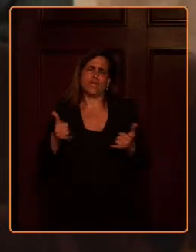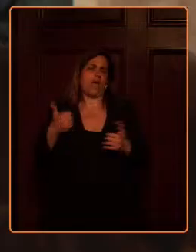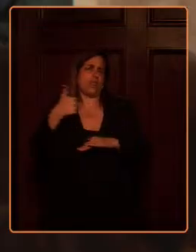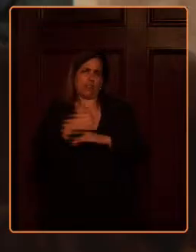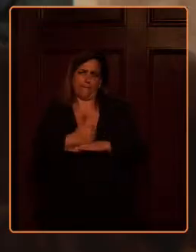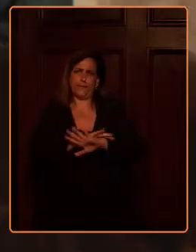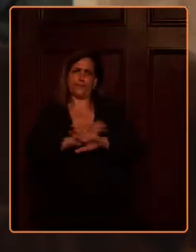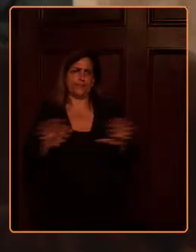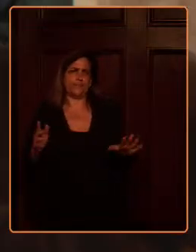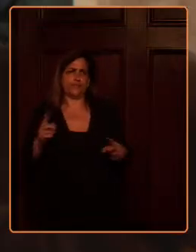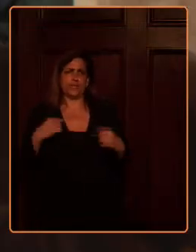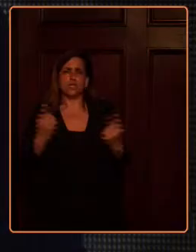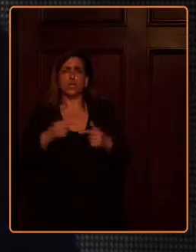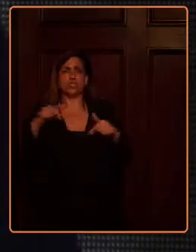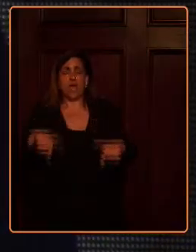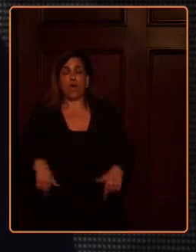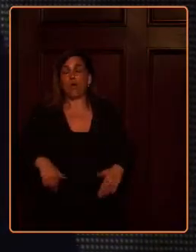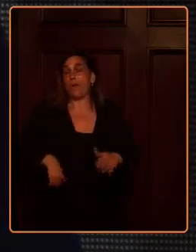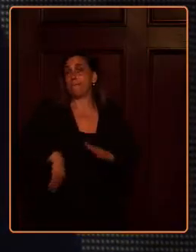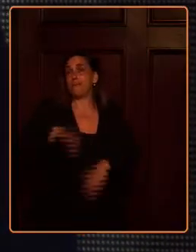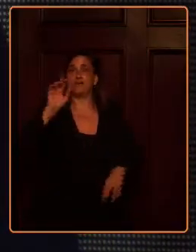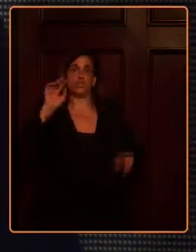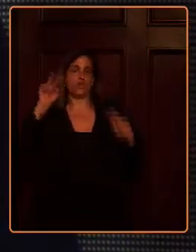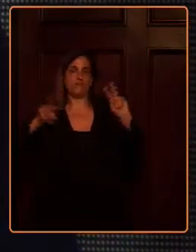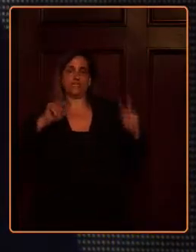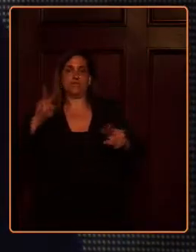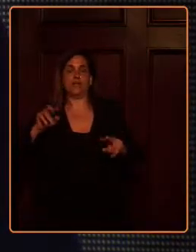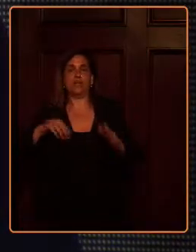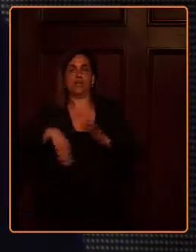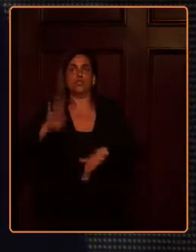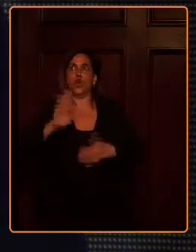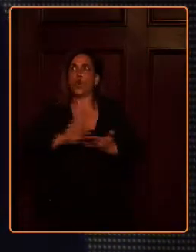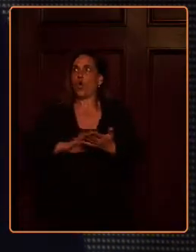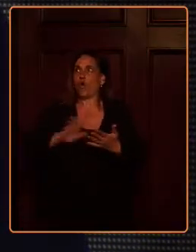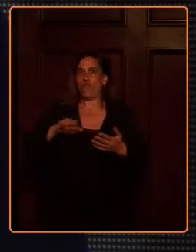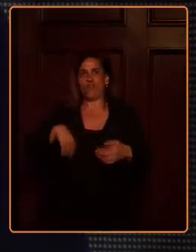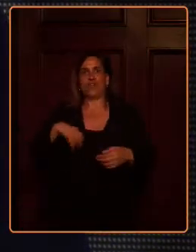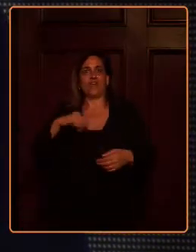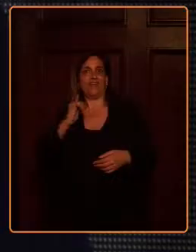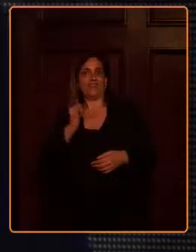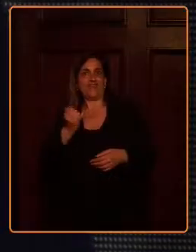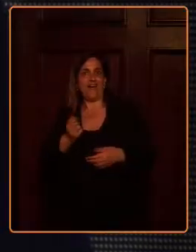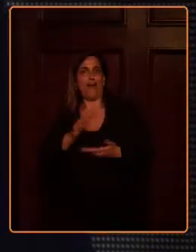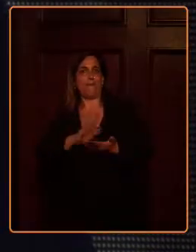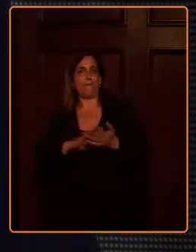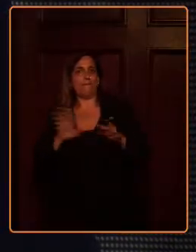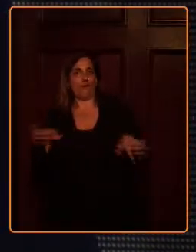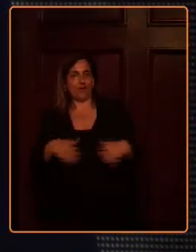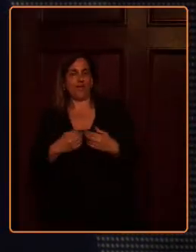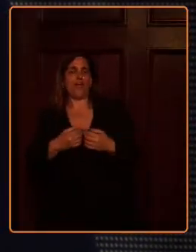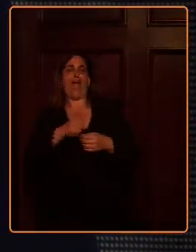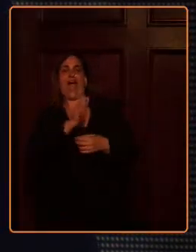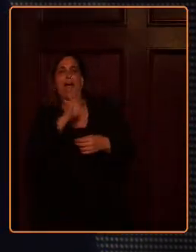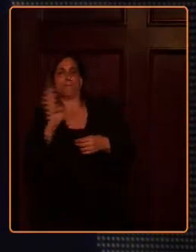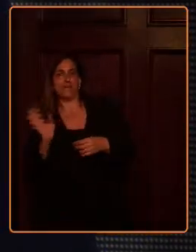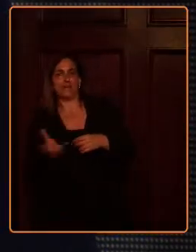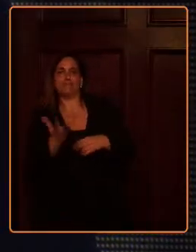que ahora lo que estamos viendo es una mayor visibilización de la herramienta a través de algunas apps y algunos